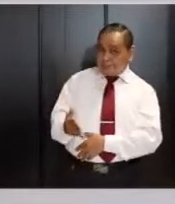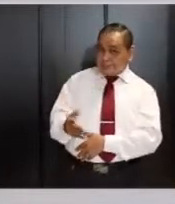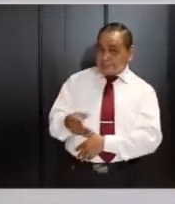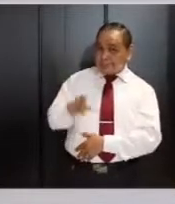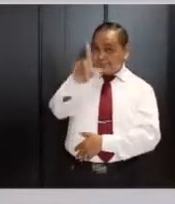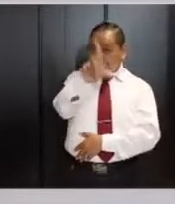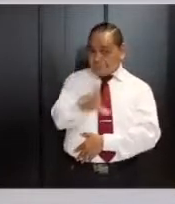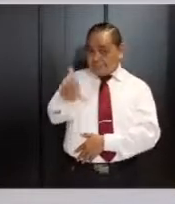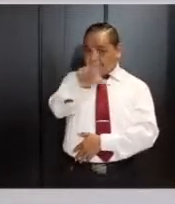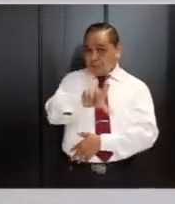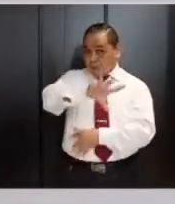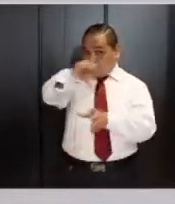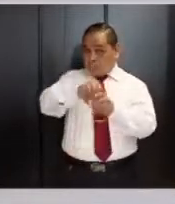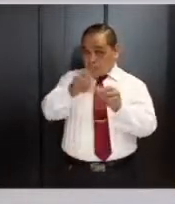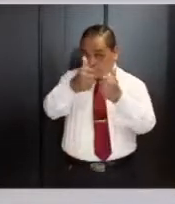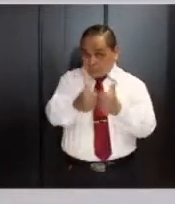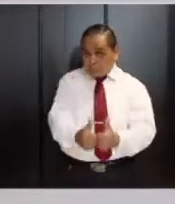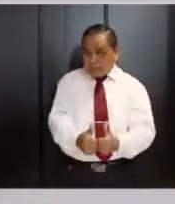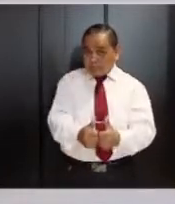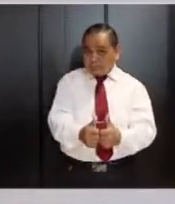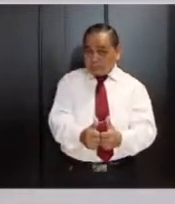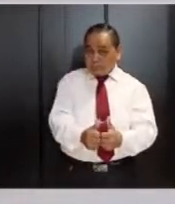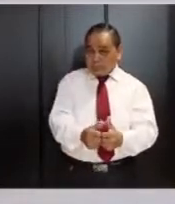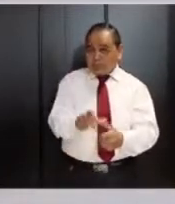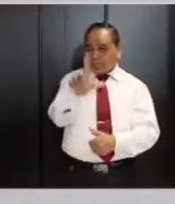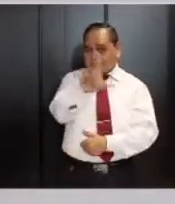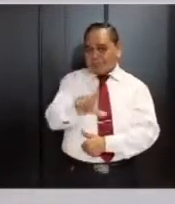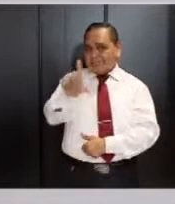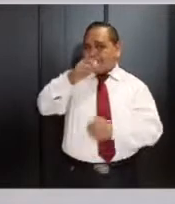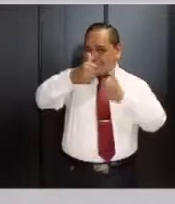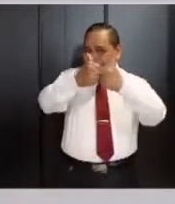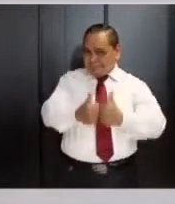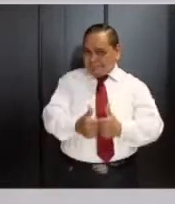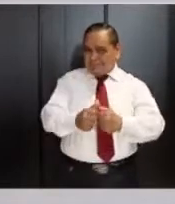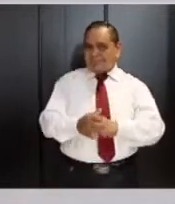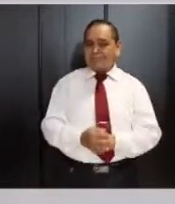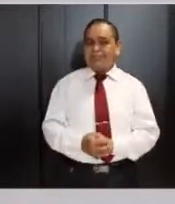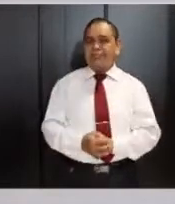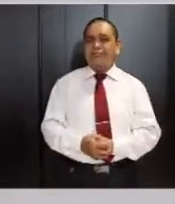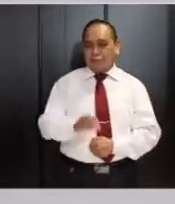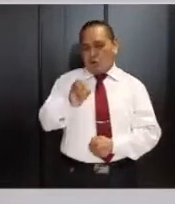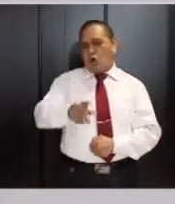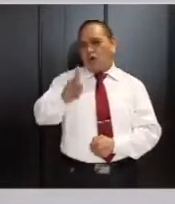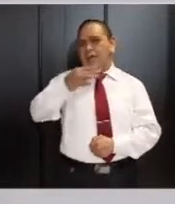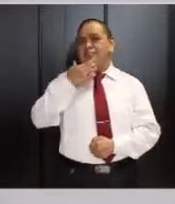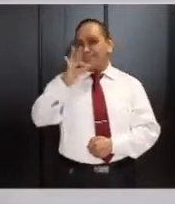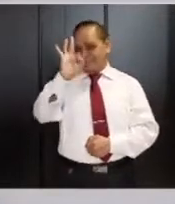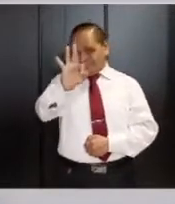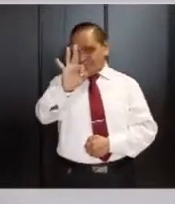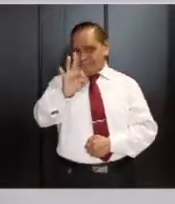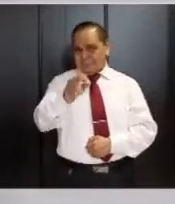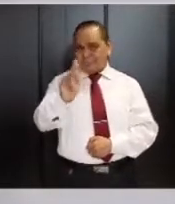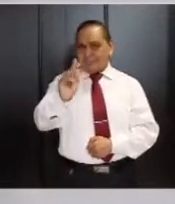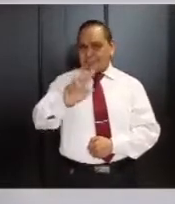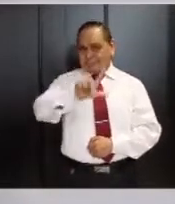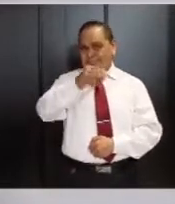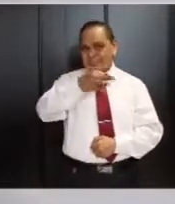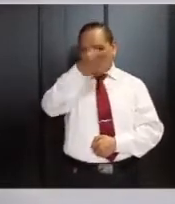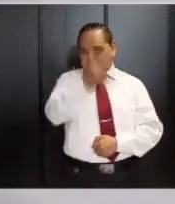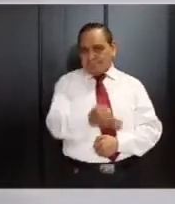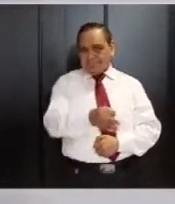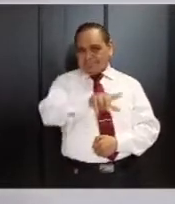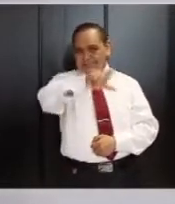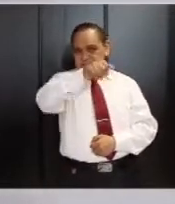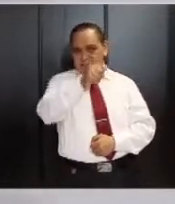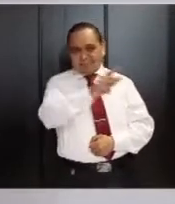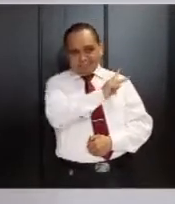¿el lunes completo también vas a estar aquí? Sí, el lunes voy a estar allá. Ok, perfecto. Ya. Bueno, entonces yo te confirmo para que nos